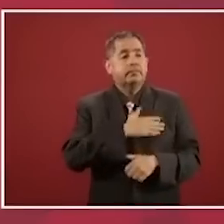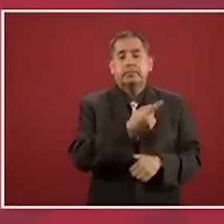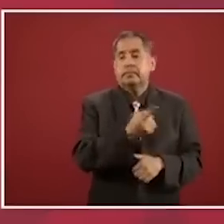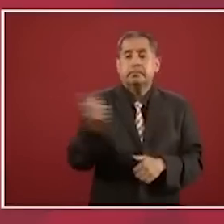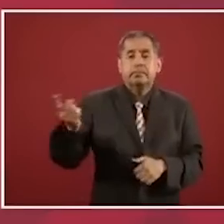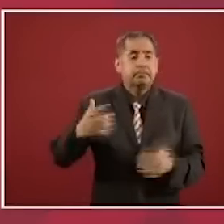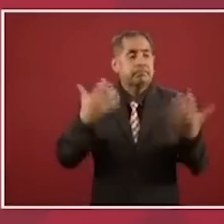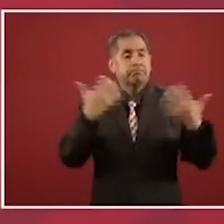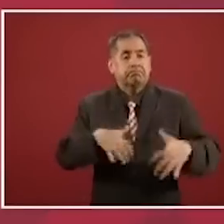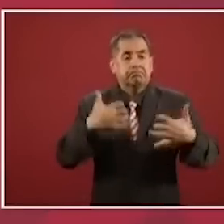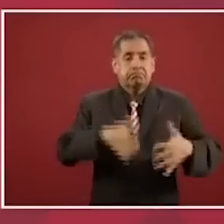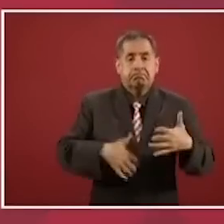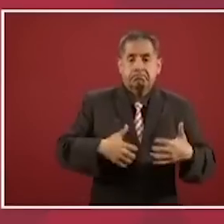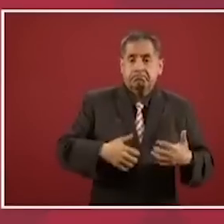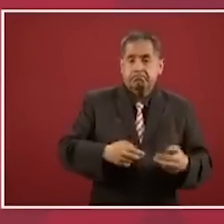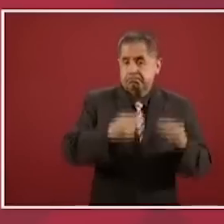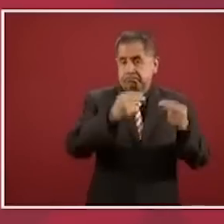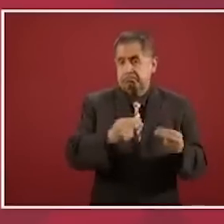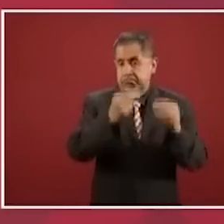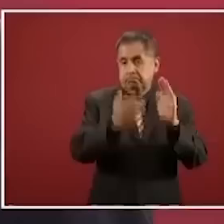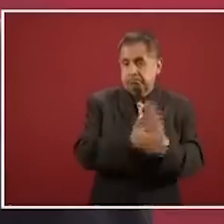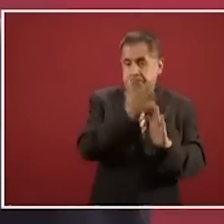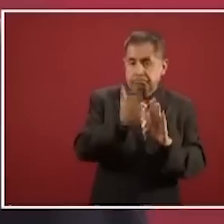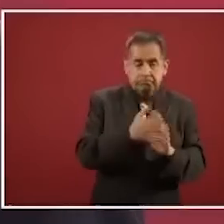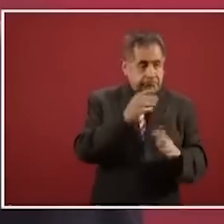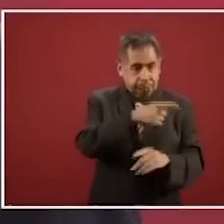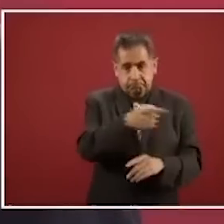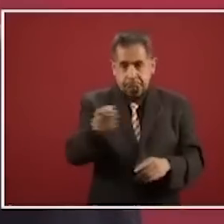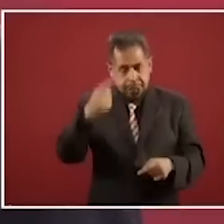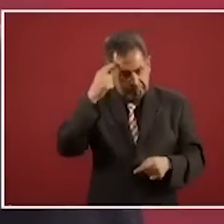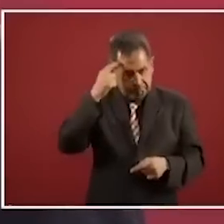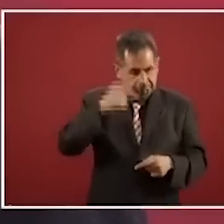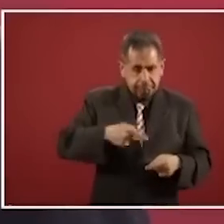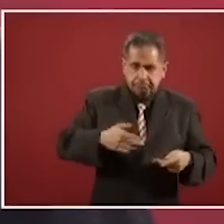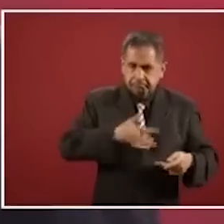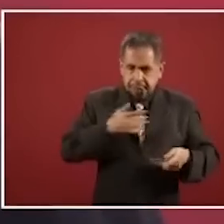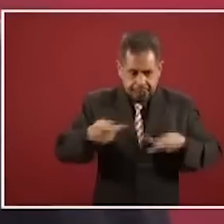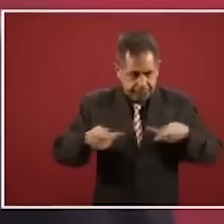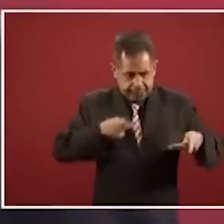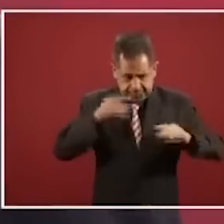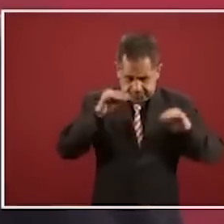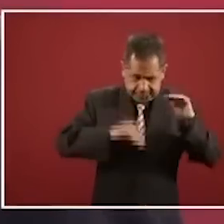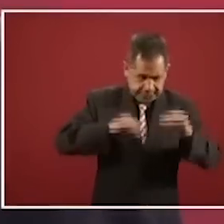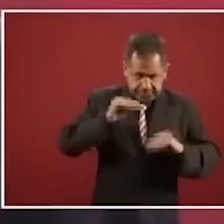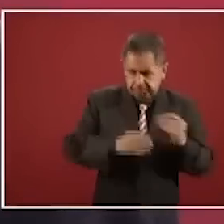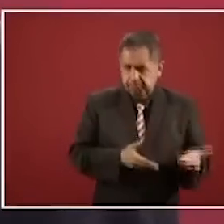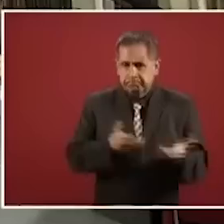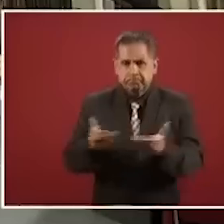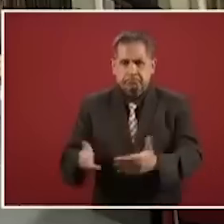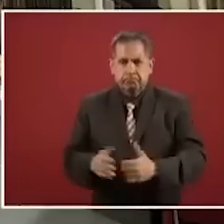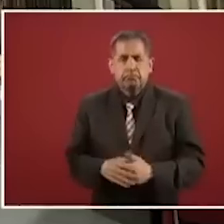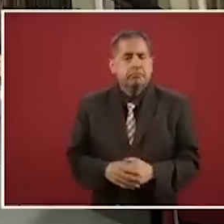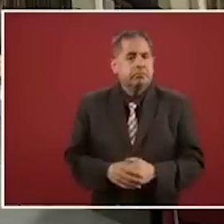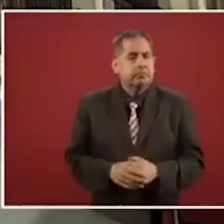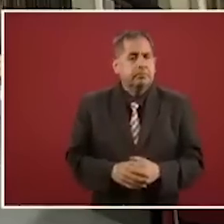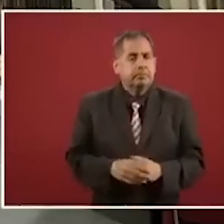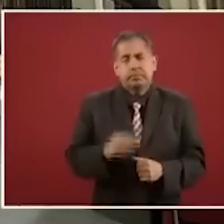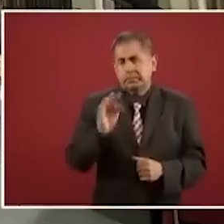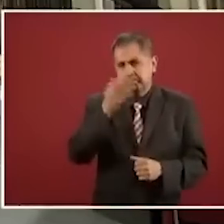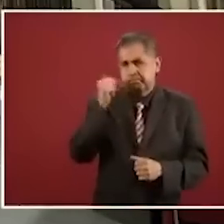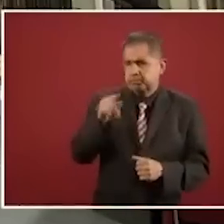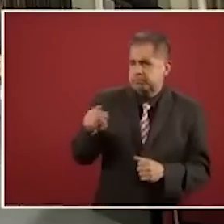empresas para que se vayan preparando. No sé si tienen